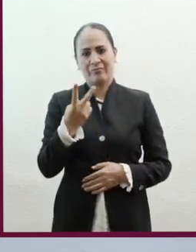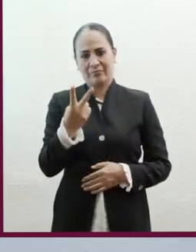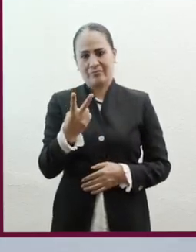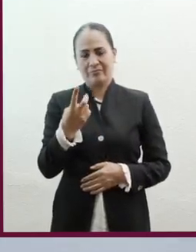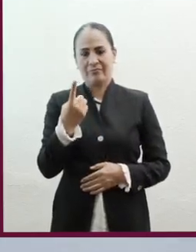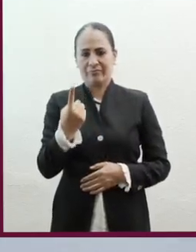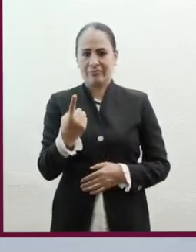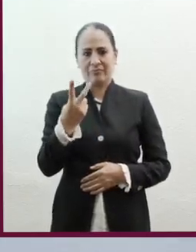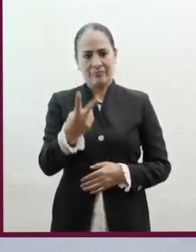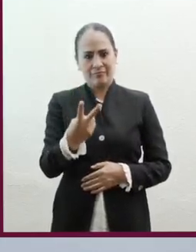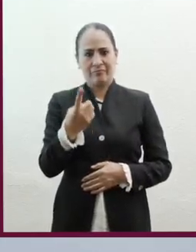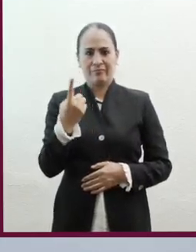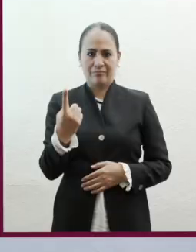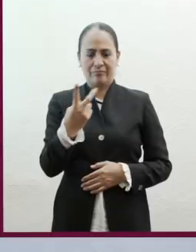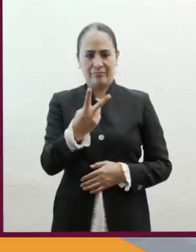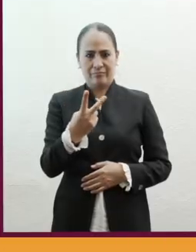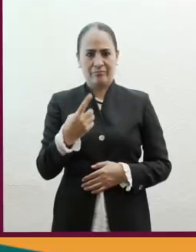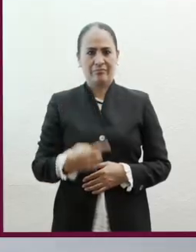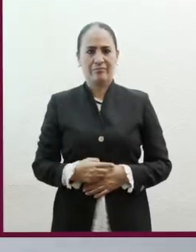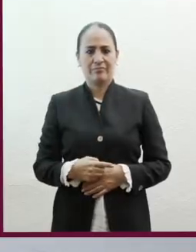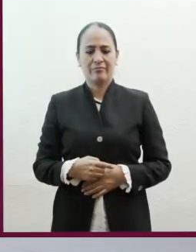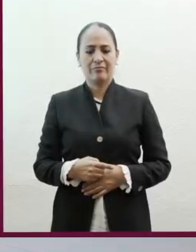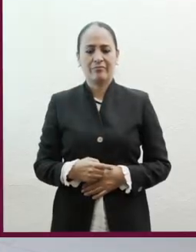1, 2. 1, 2.